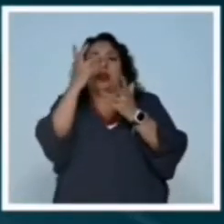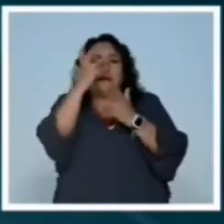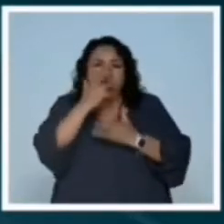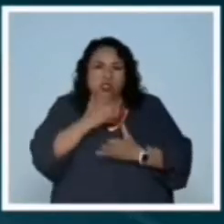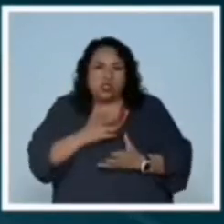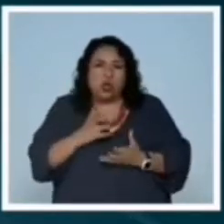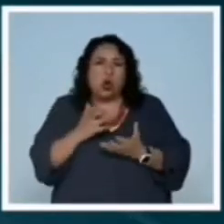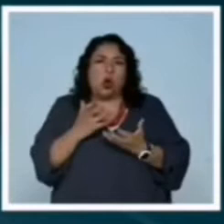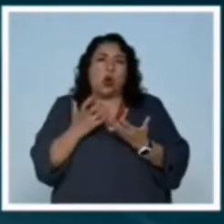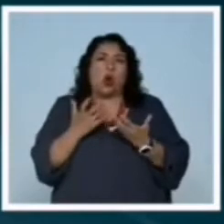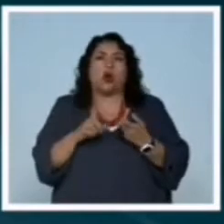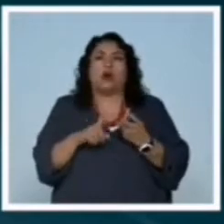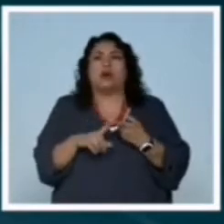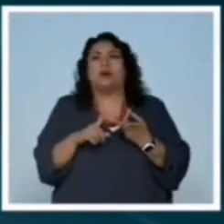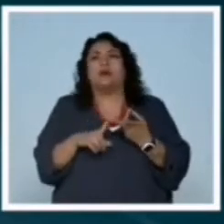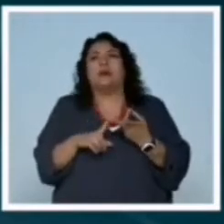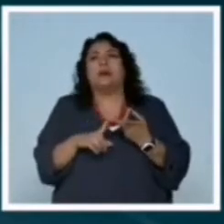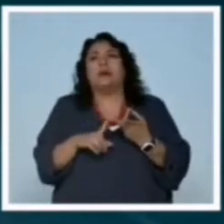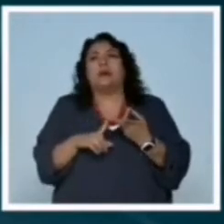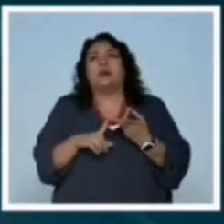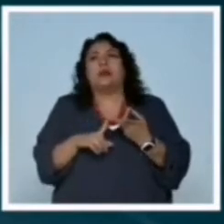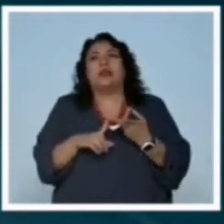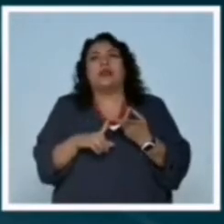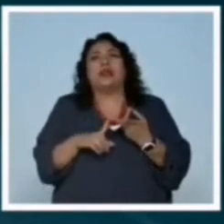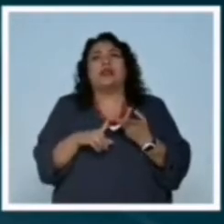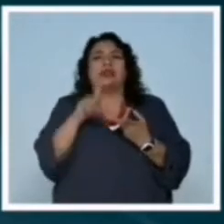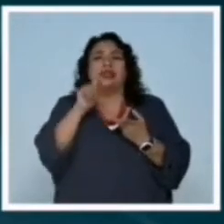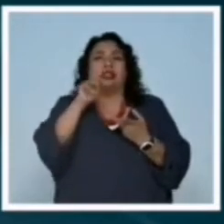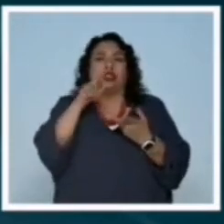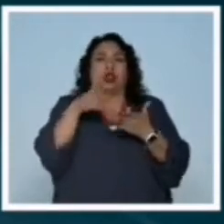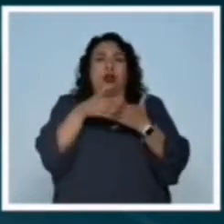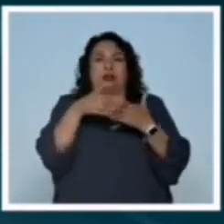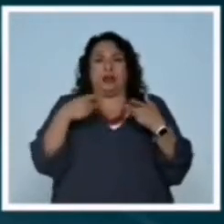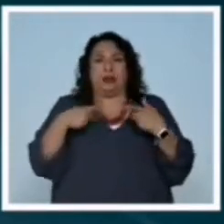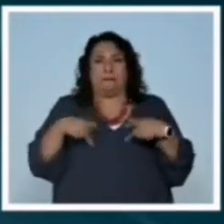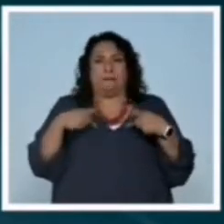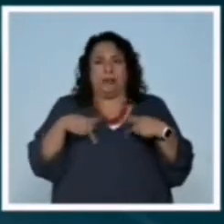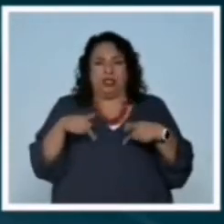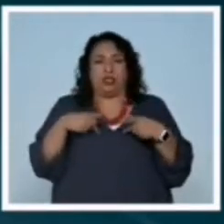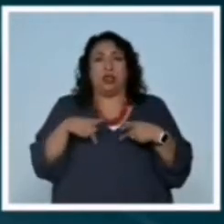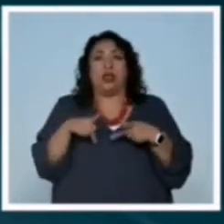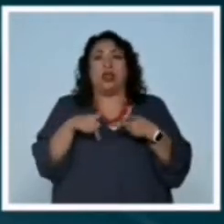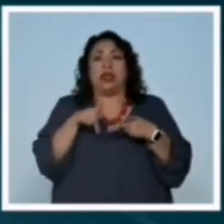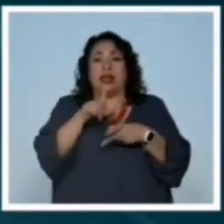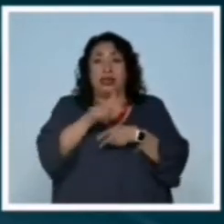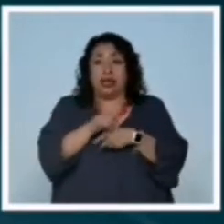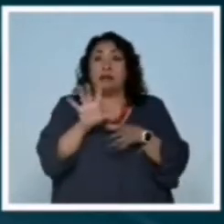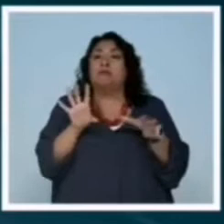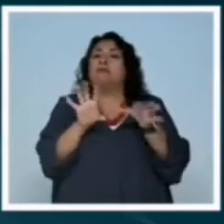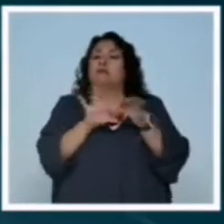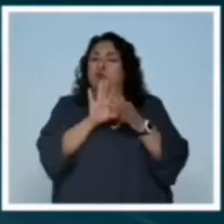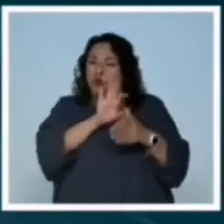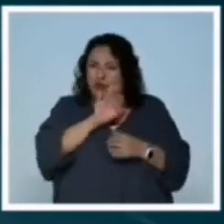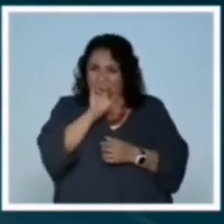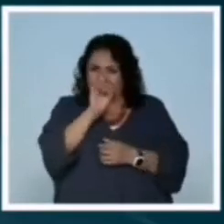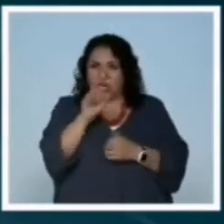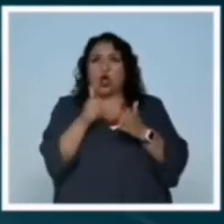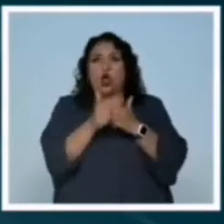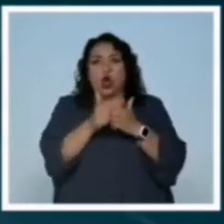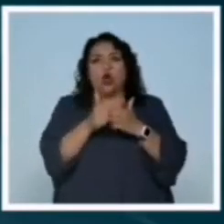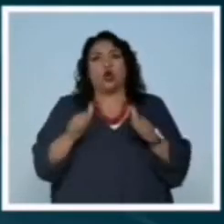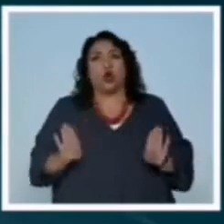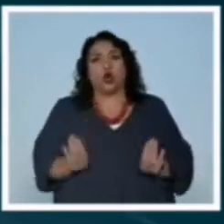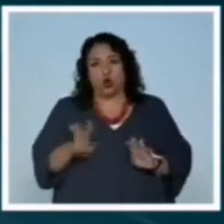no es este el trastorno límite de la personalidad entonces esto sí puede estar vinculado con la